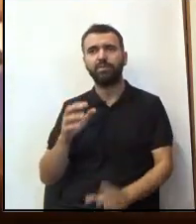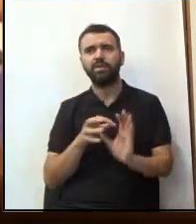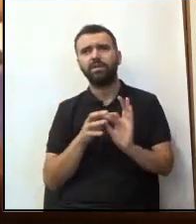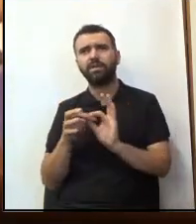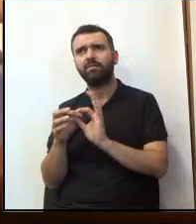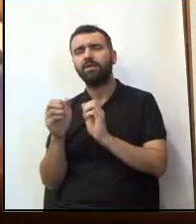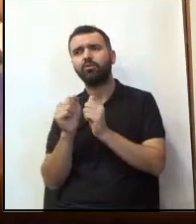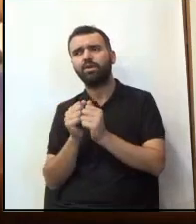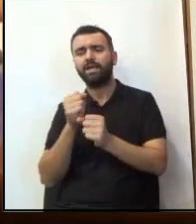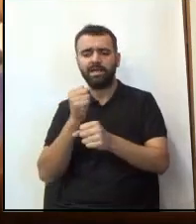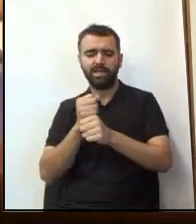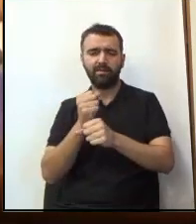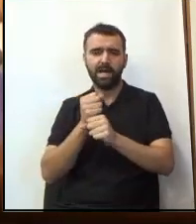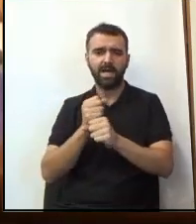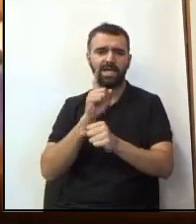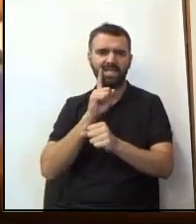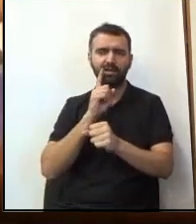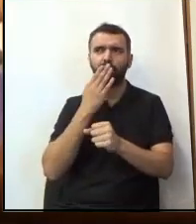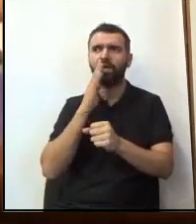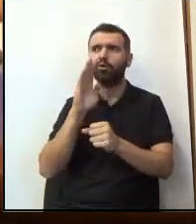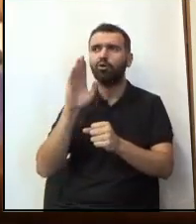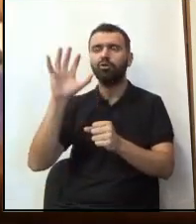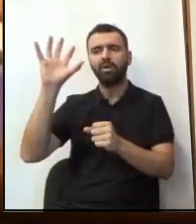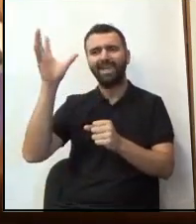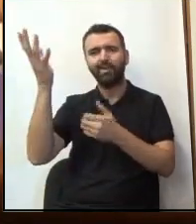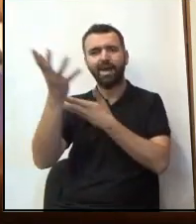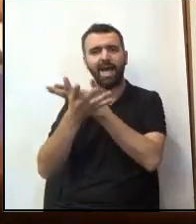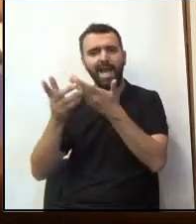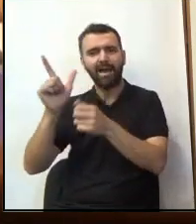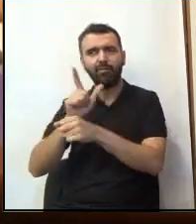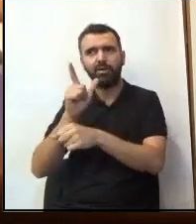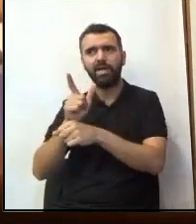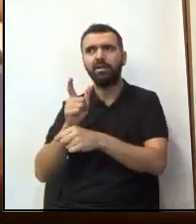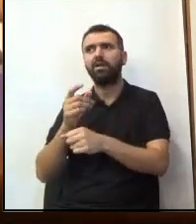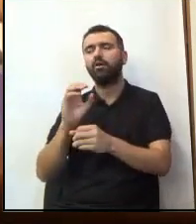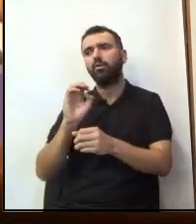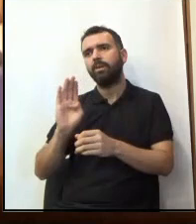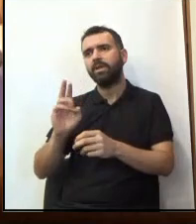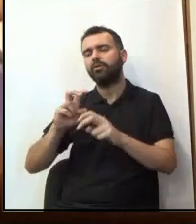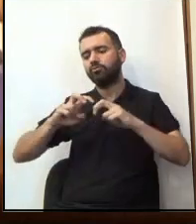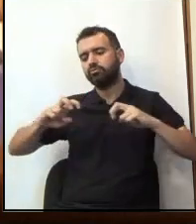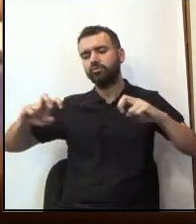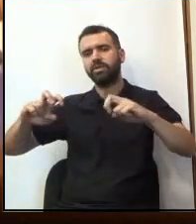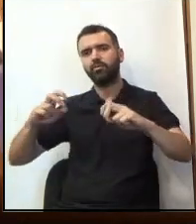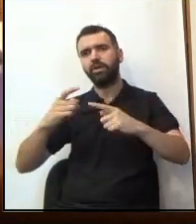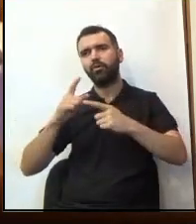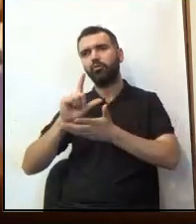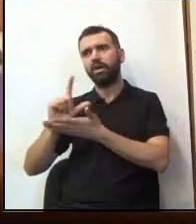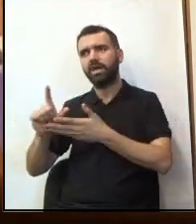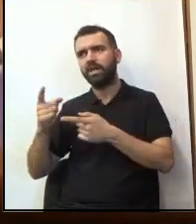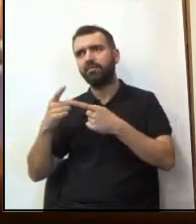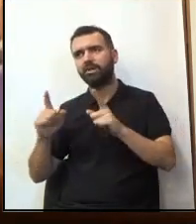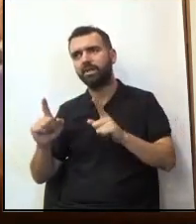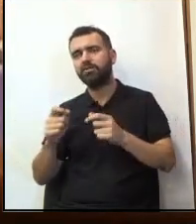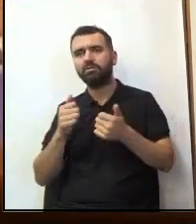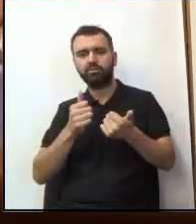el trabajar y tener como un mejor clima. Obviamente, representamos sectores distintos, está bien,